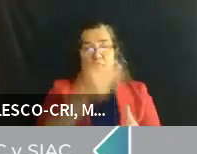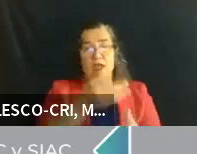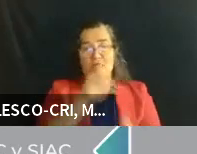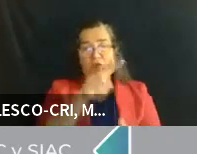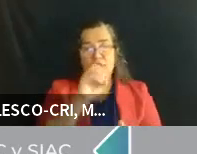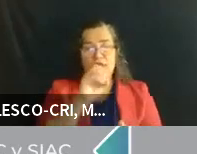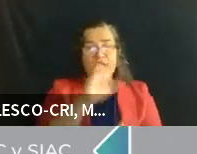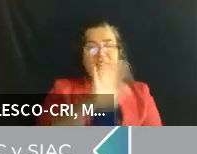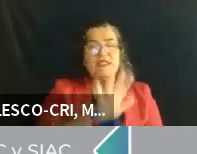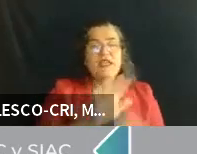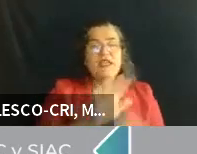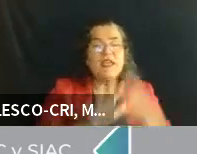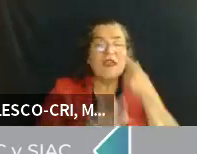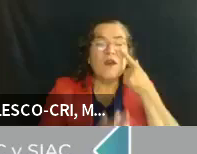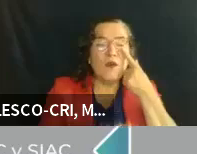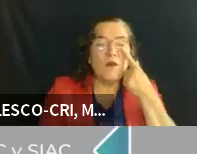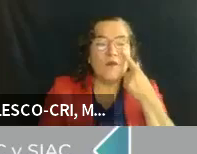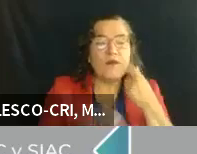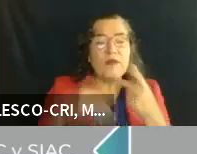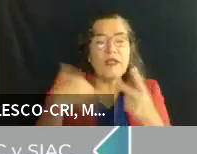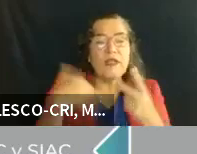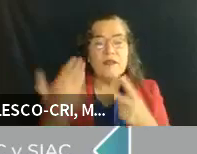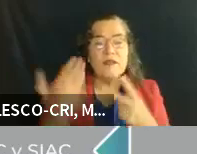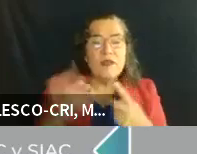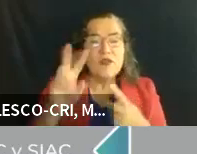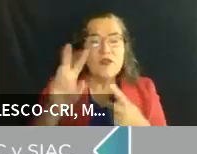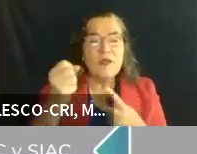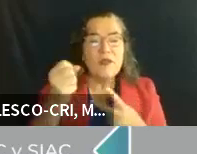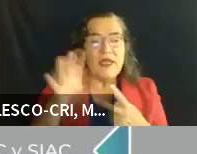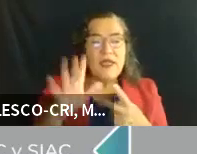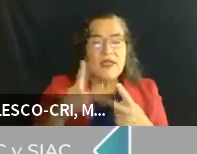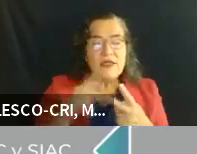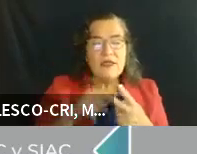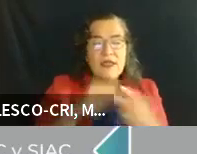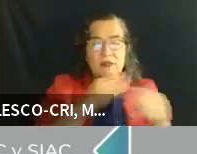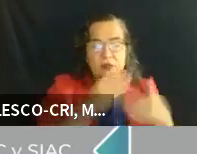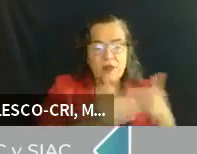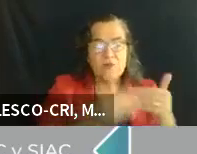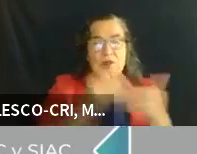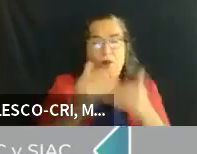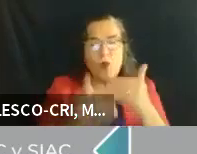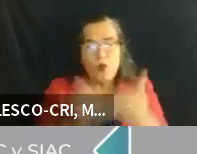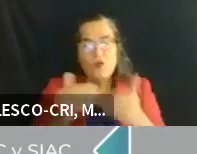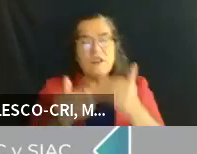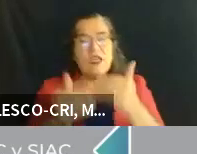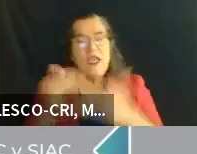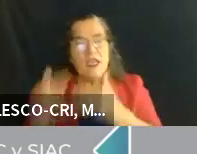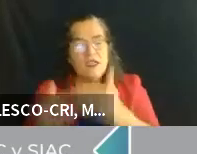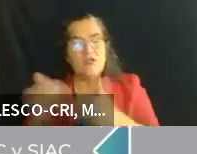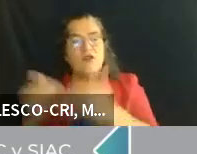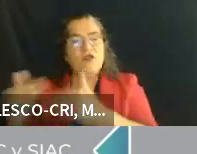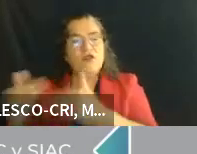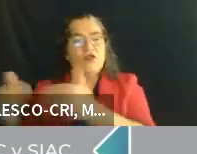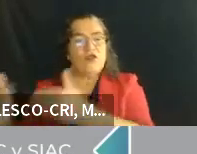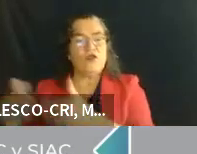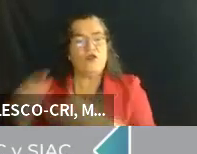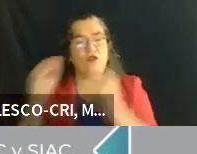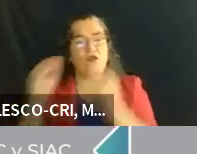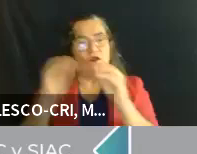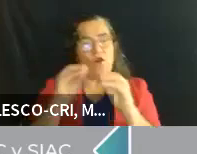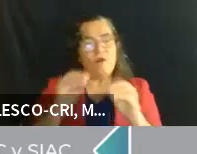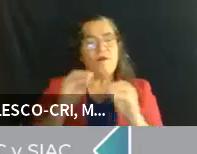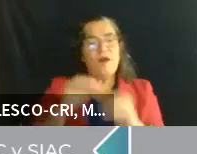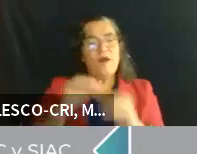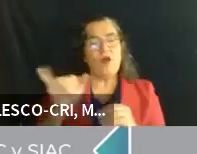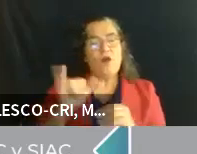posterior del 2015, que plantean, digamos, los procesos formativos y el enseñanza y el aprendizaje como una